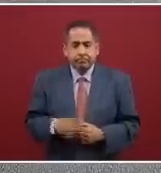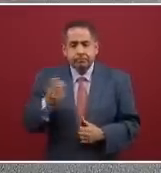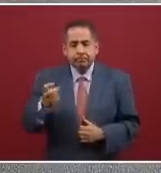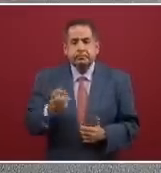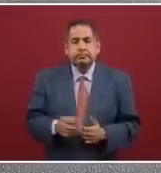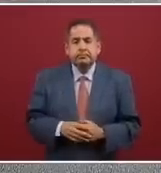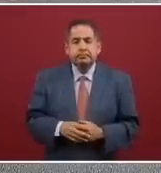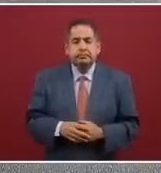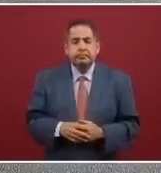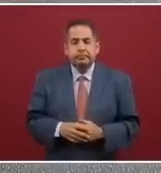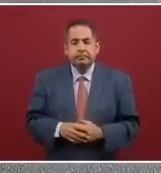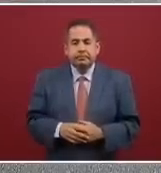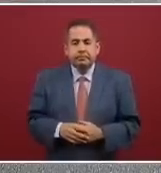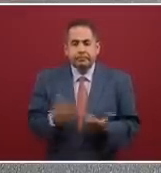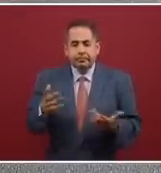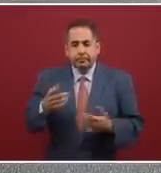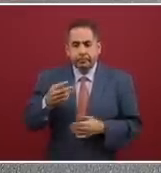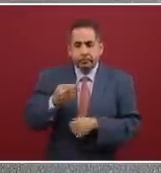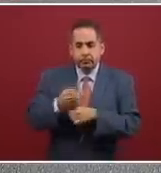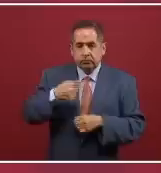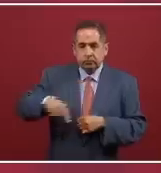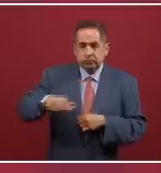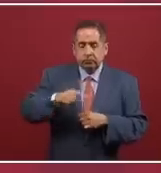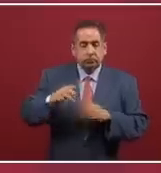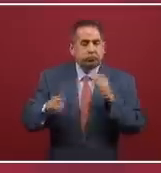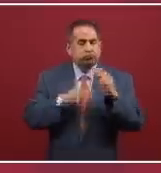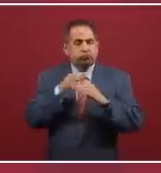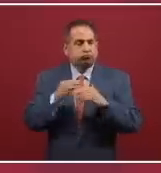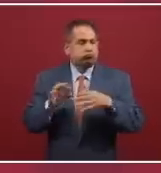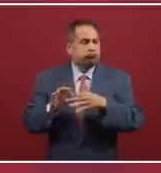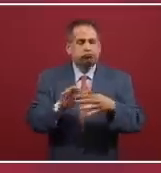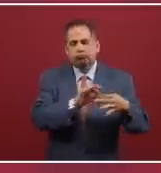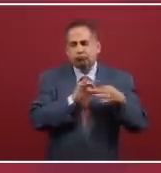qué vivimos un mundo interrelacionado